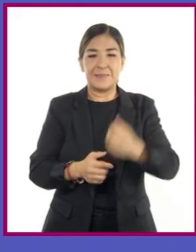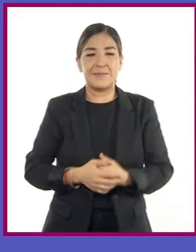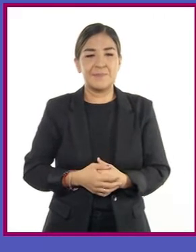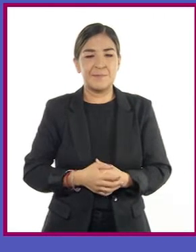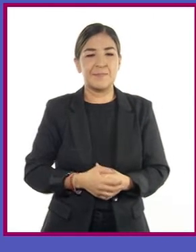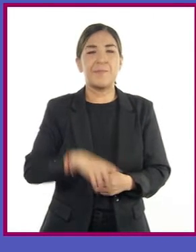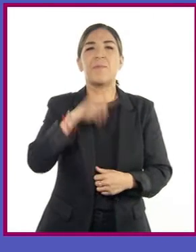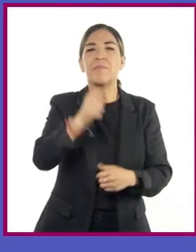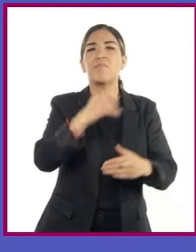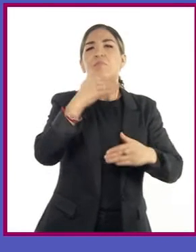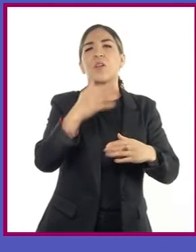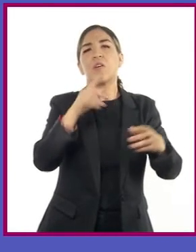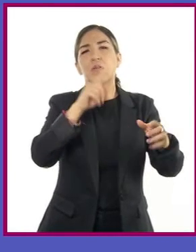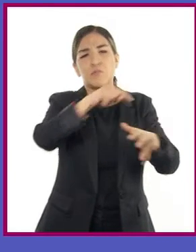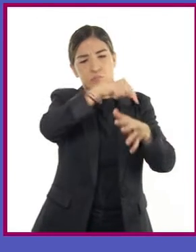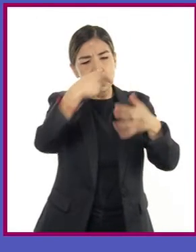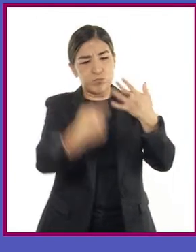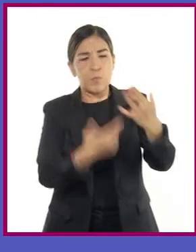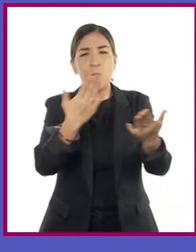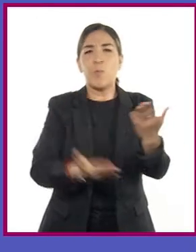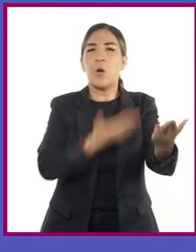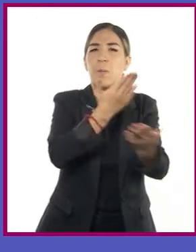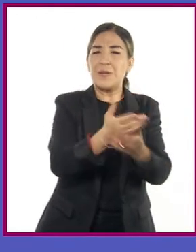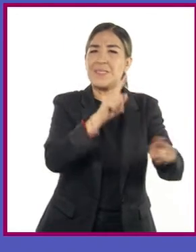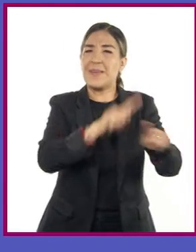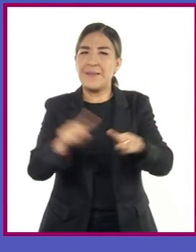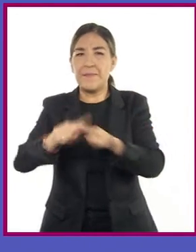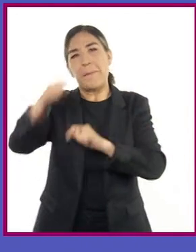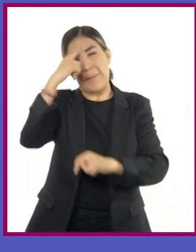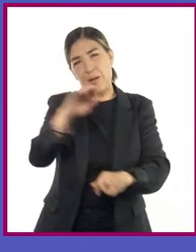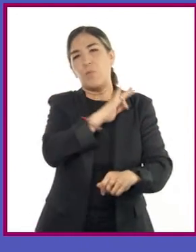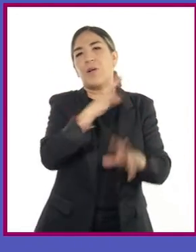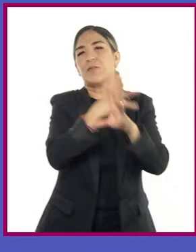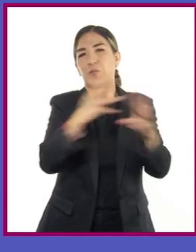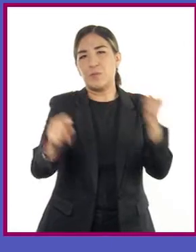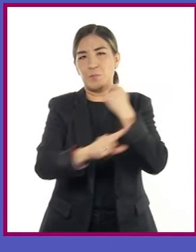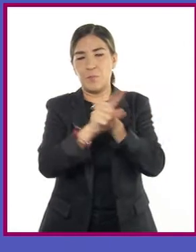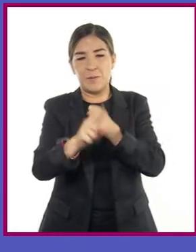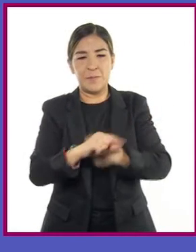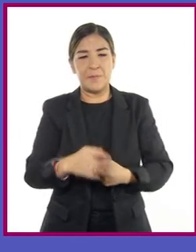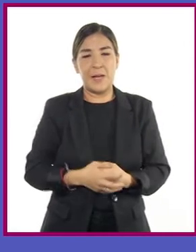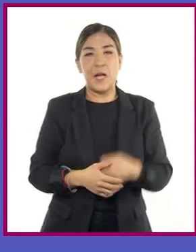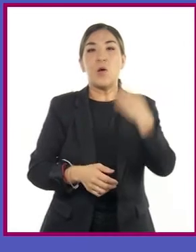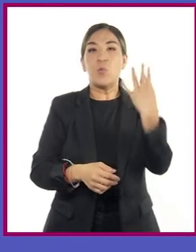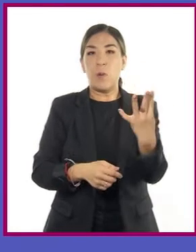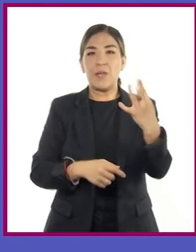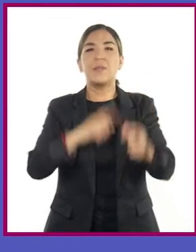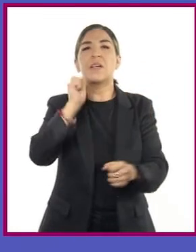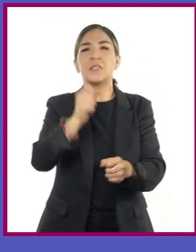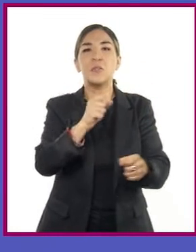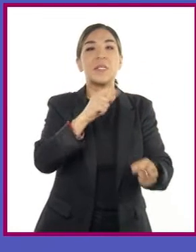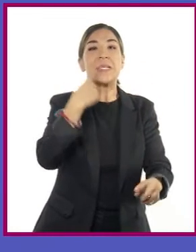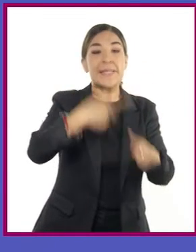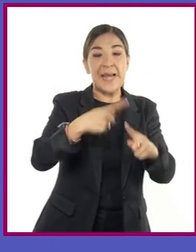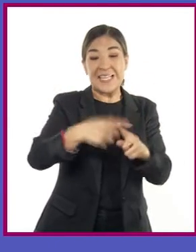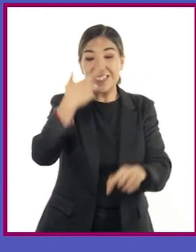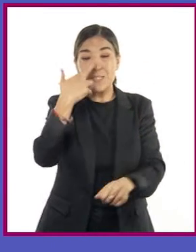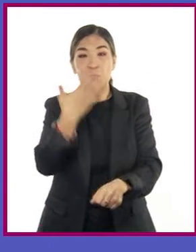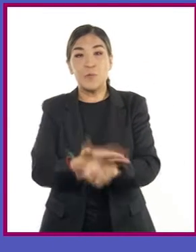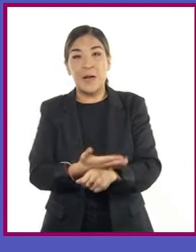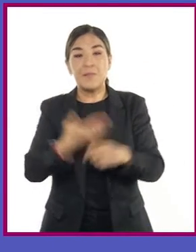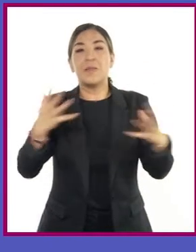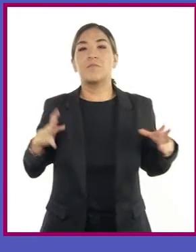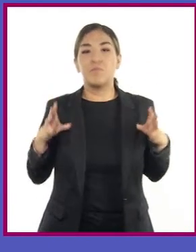Plantear diversas propuestas para resolver la situación. 4. Identificar a los actores sociales